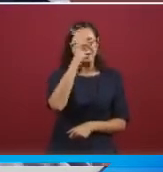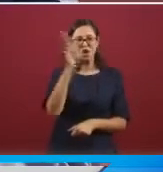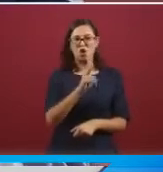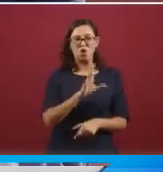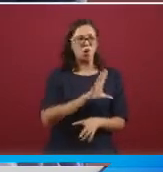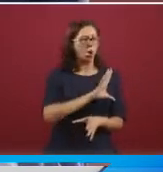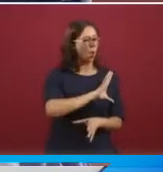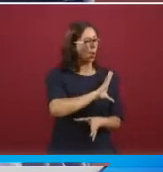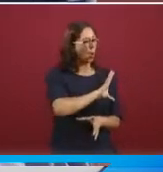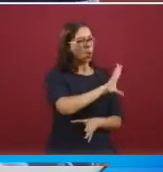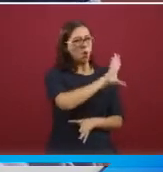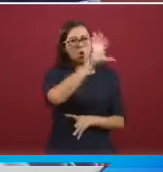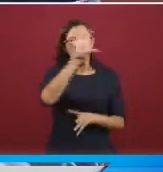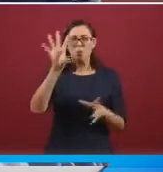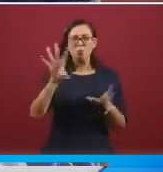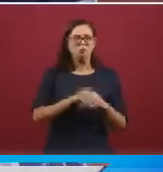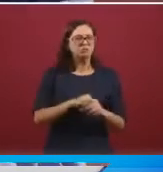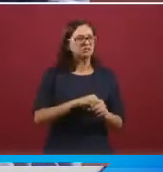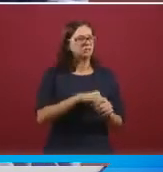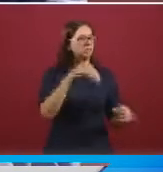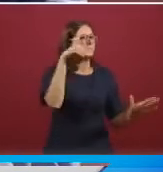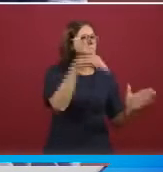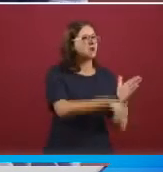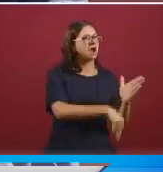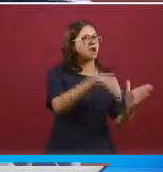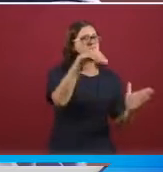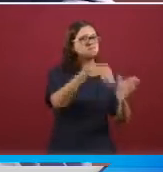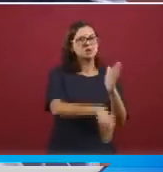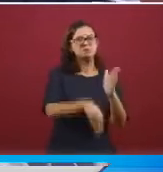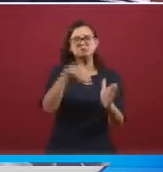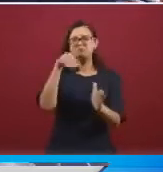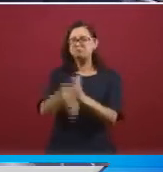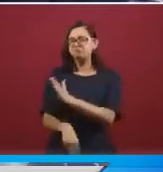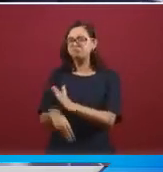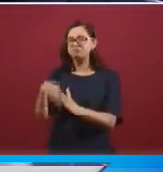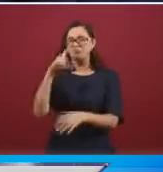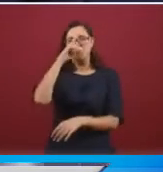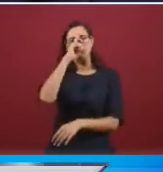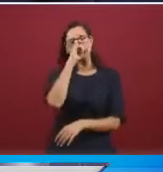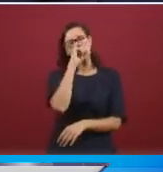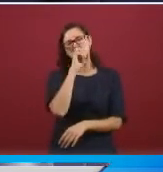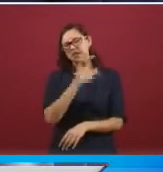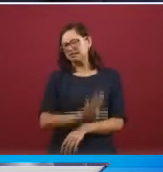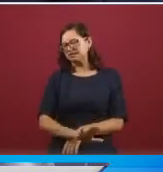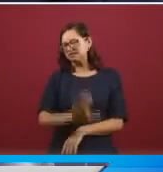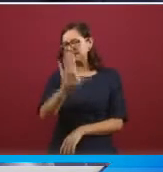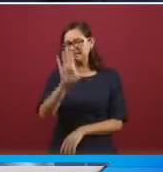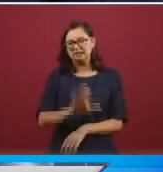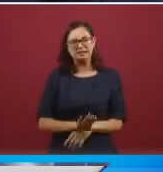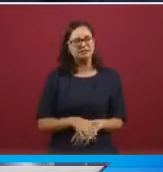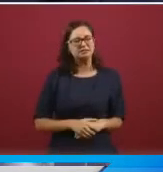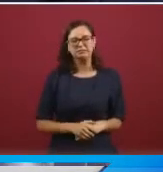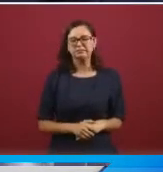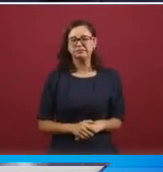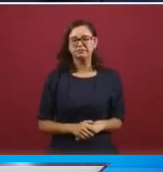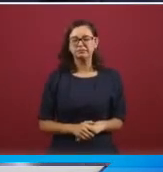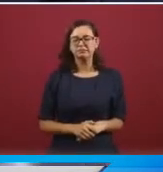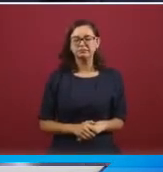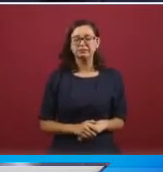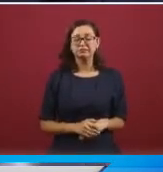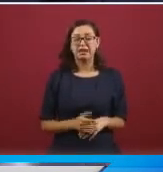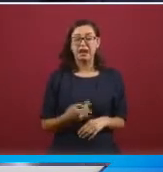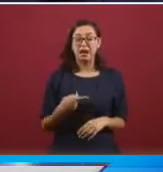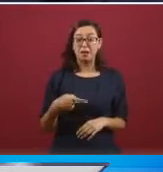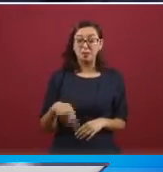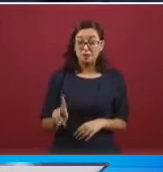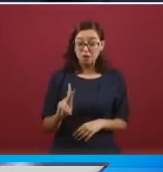conjunta con la Marina Nacional, Sedena, Semar y Policía Federal para erradicar la corrupción en las aduanas y puertos en el país, pero también